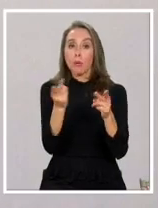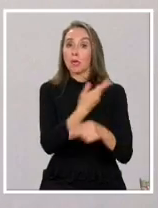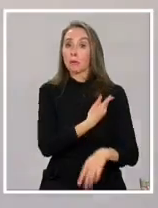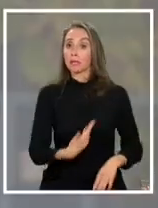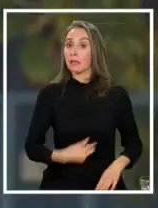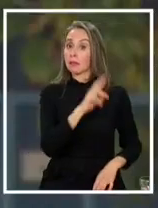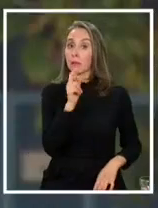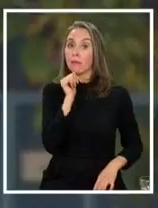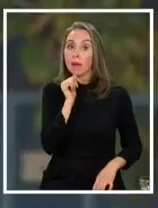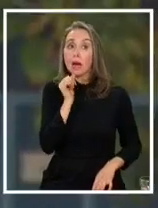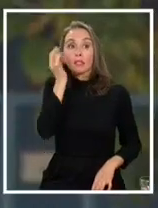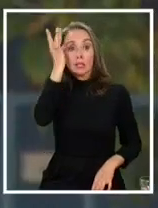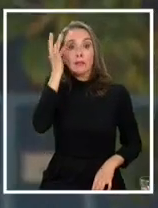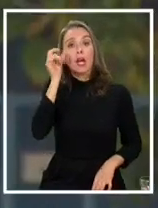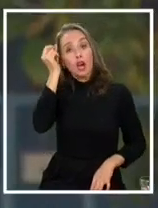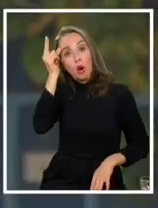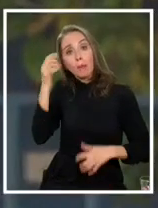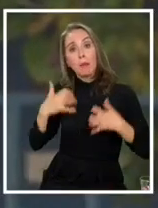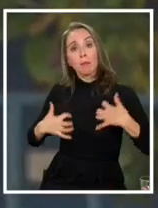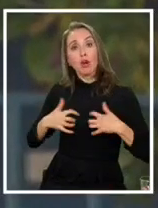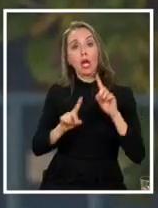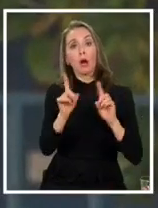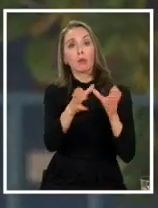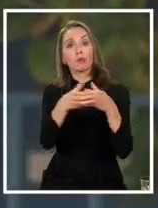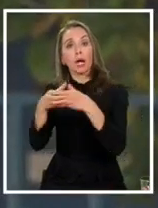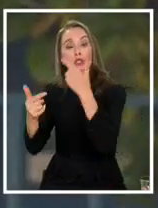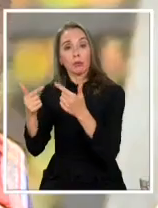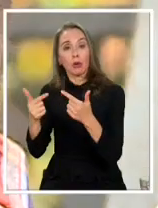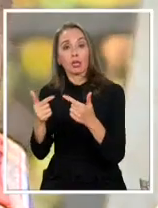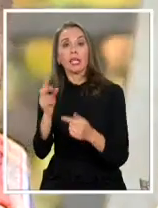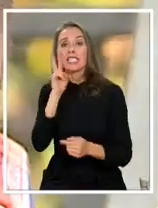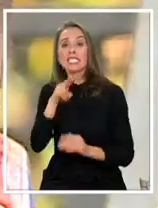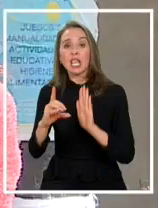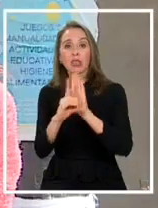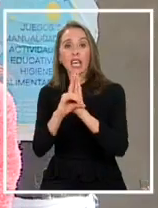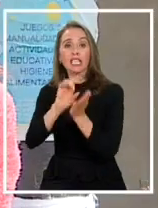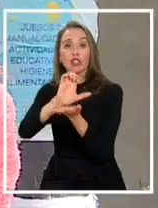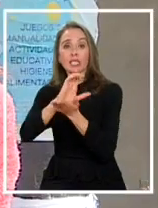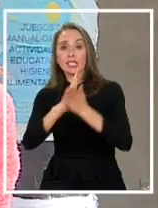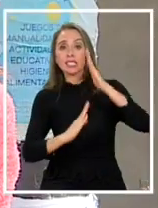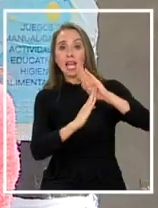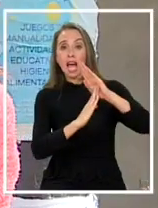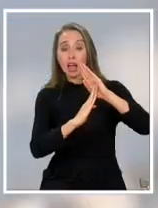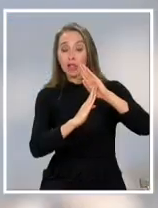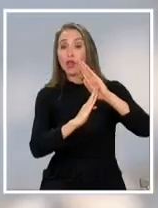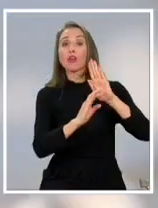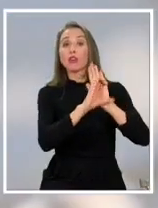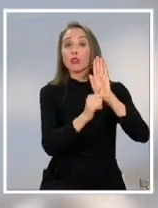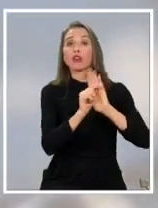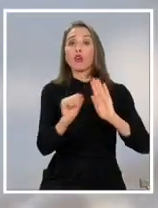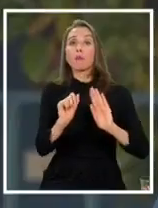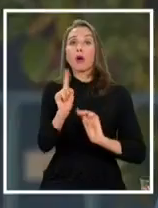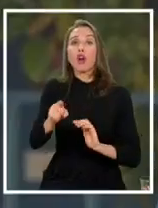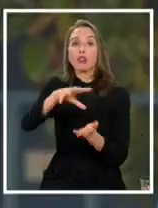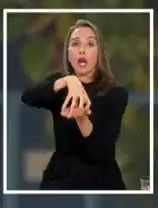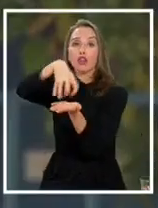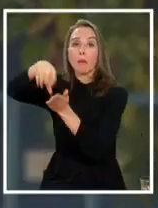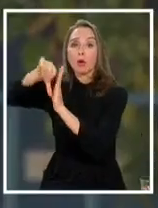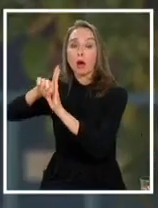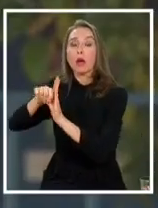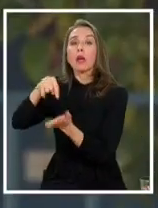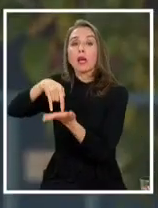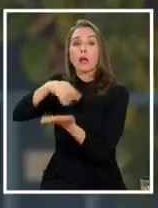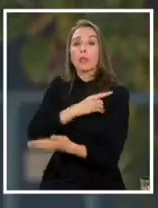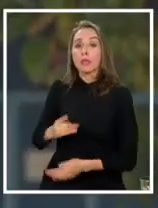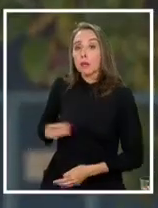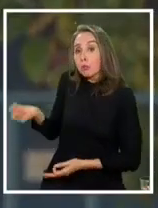de la República. Entendemos la molestia de algunos partidos sin el estado de excepción. No se pueden poner cuarentenas comunales. Los parlamentarios tienen que decirnos también cuáles